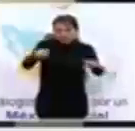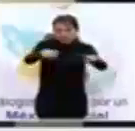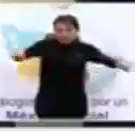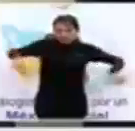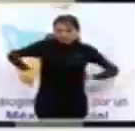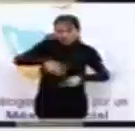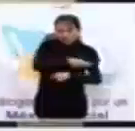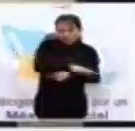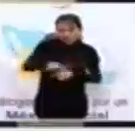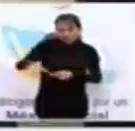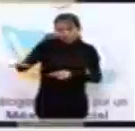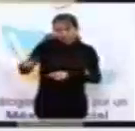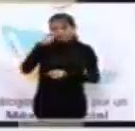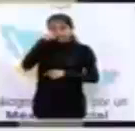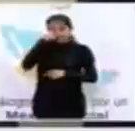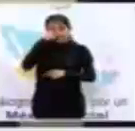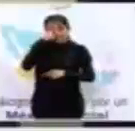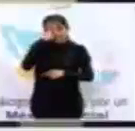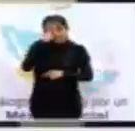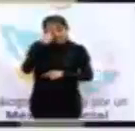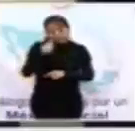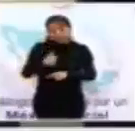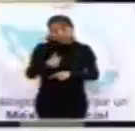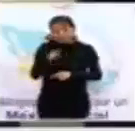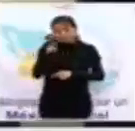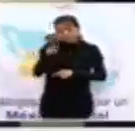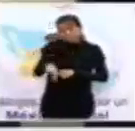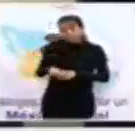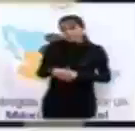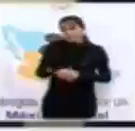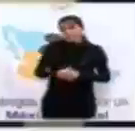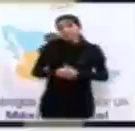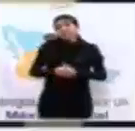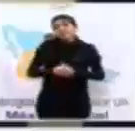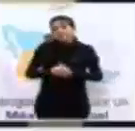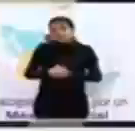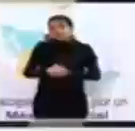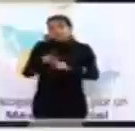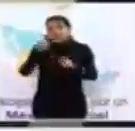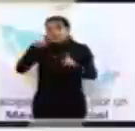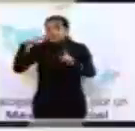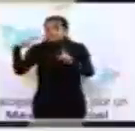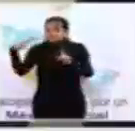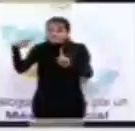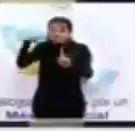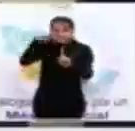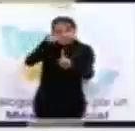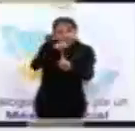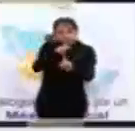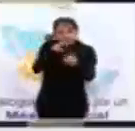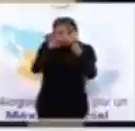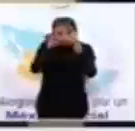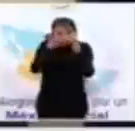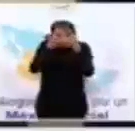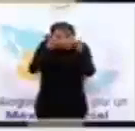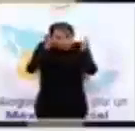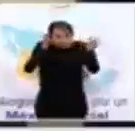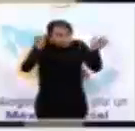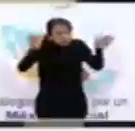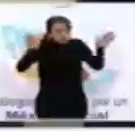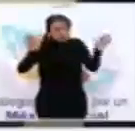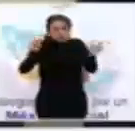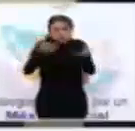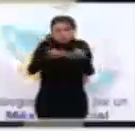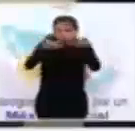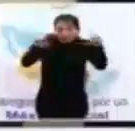que hemos venido trabajando y aprendido mucho de México, y es la importancia que tiene la visión territorial, de tener una visión más integral, de una política